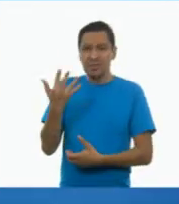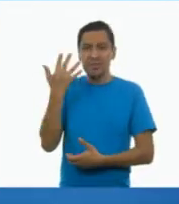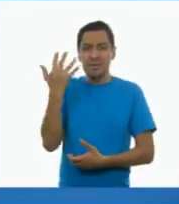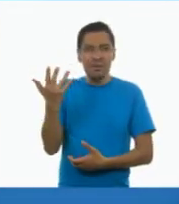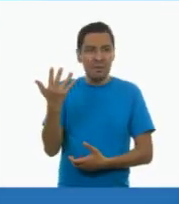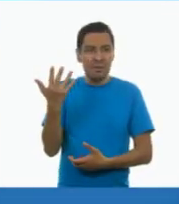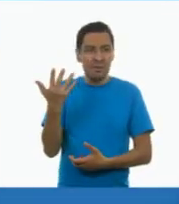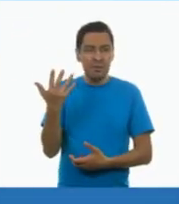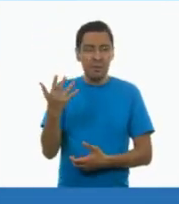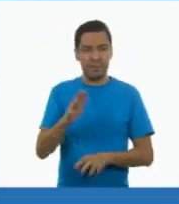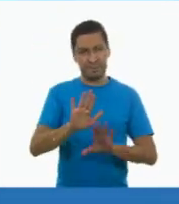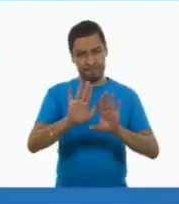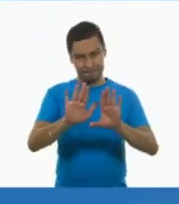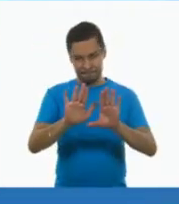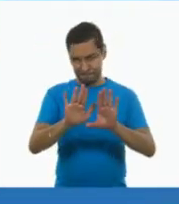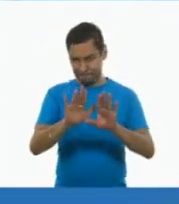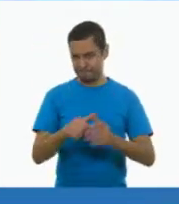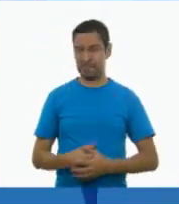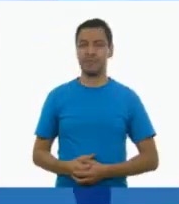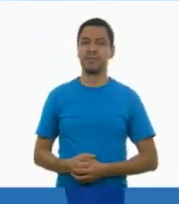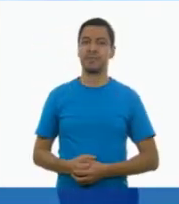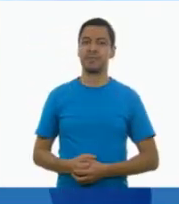Mira.